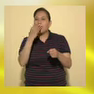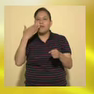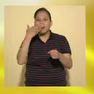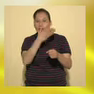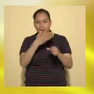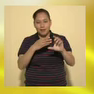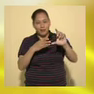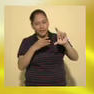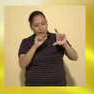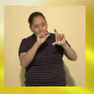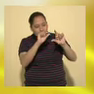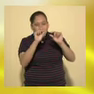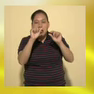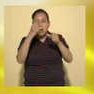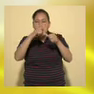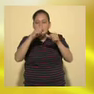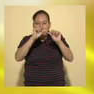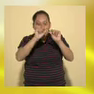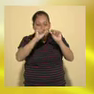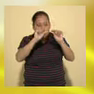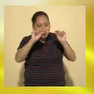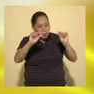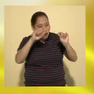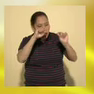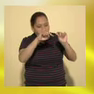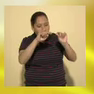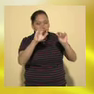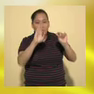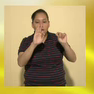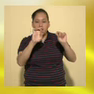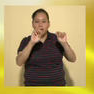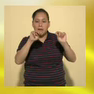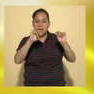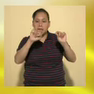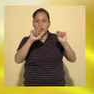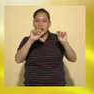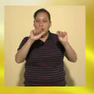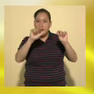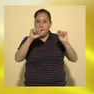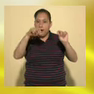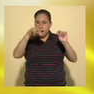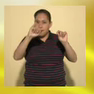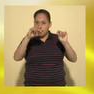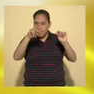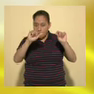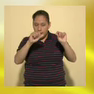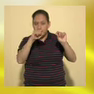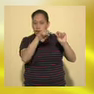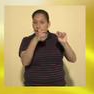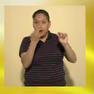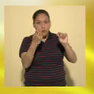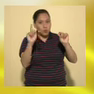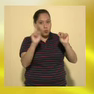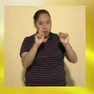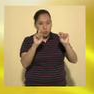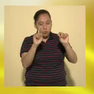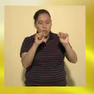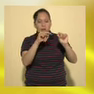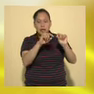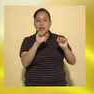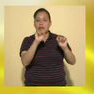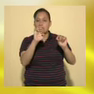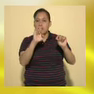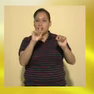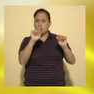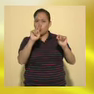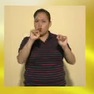abajo, en letritas muy pequeñas, dice, contiene fenilalanina, no se tome por fenilcetonúricos. Y